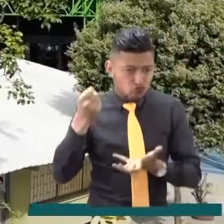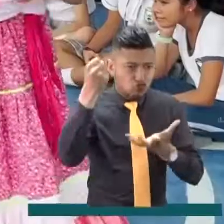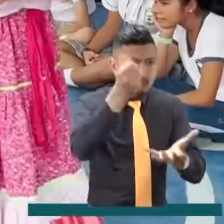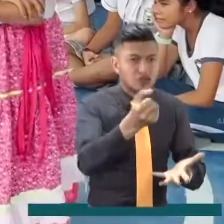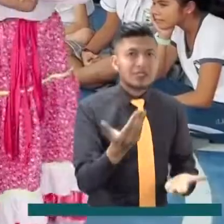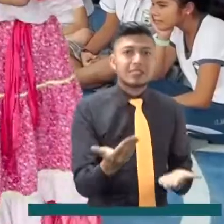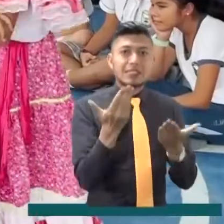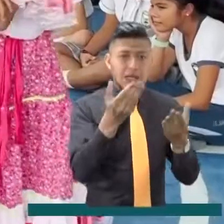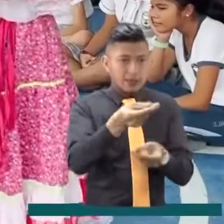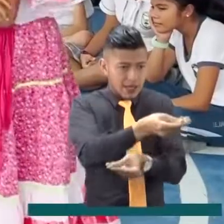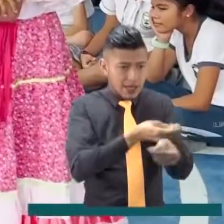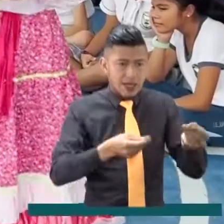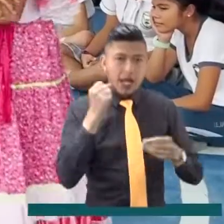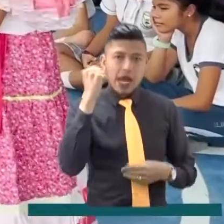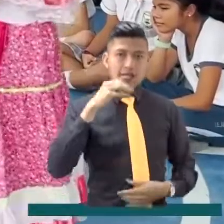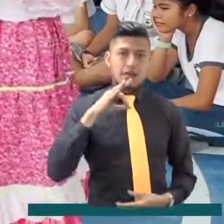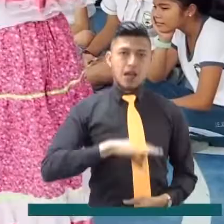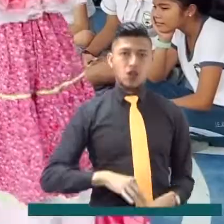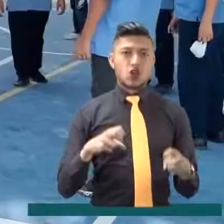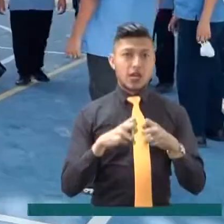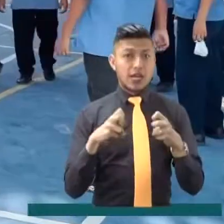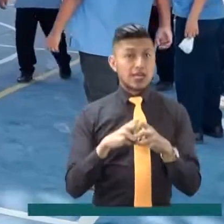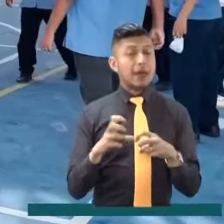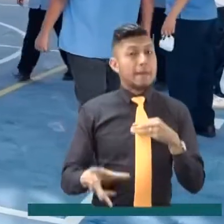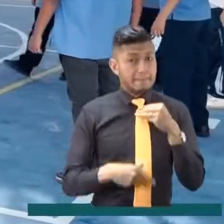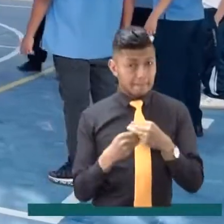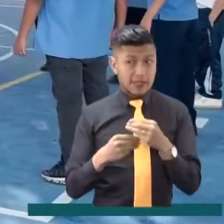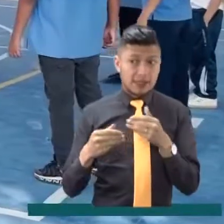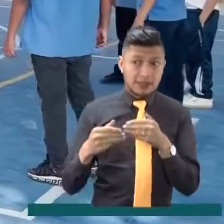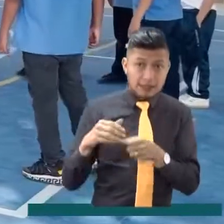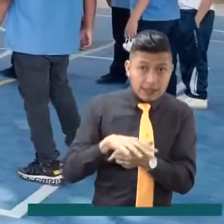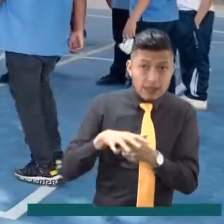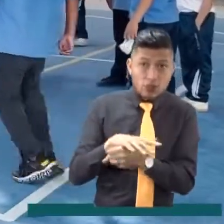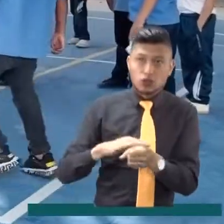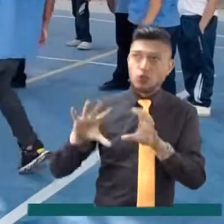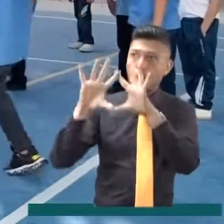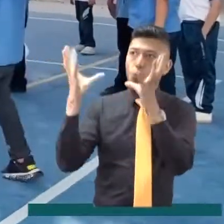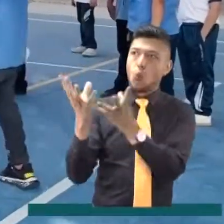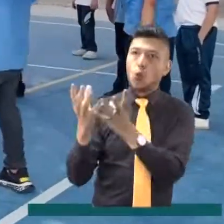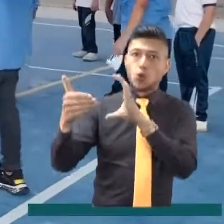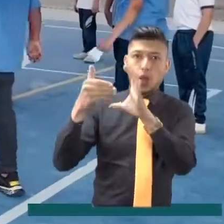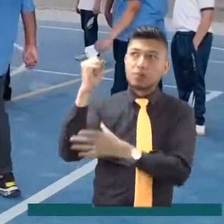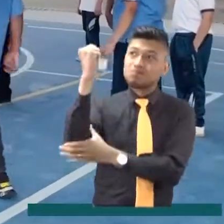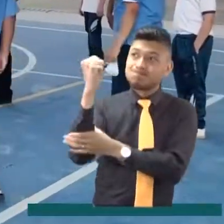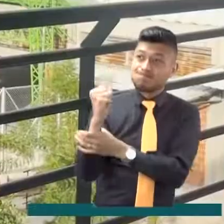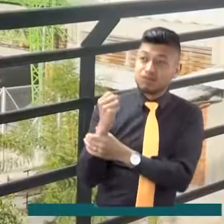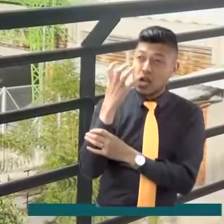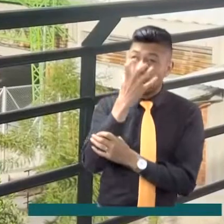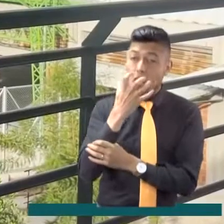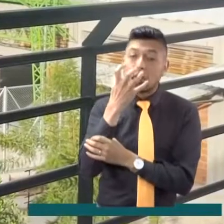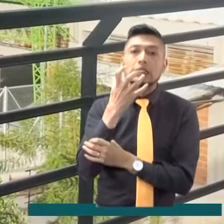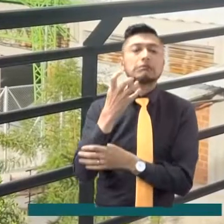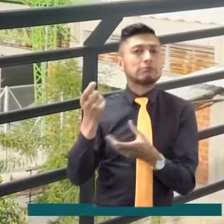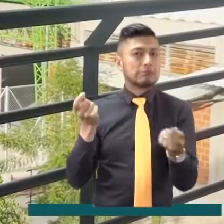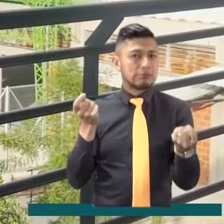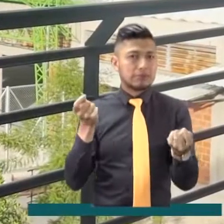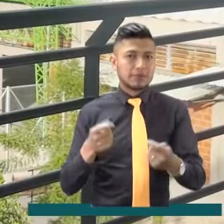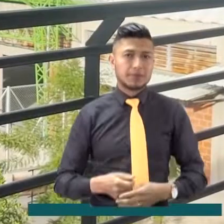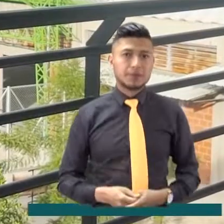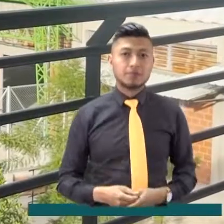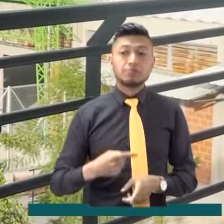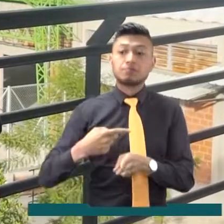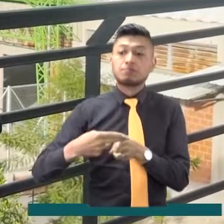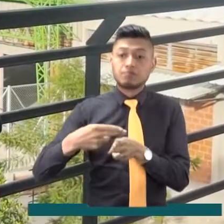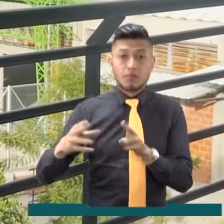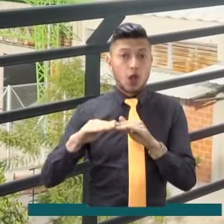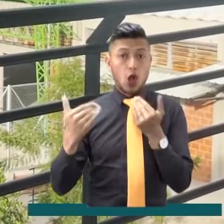verá reflejado en el ahorro de energía, así como una forma más de enfrentar el calentamiento global. Serán 10 las instituciones